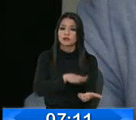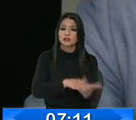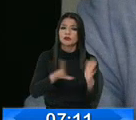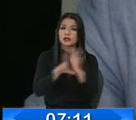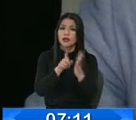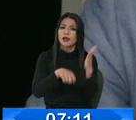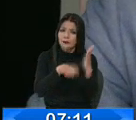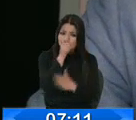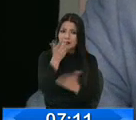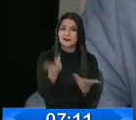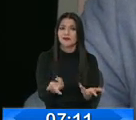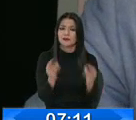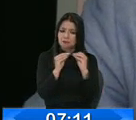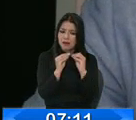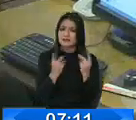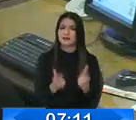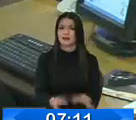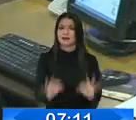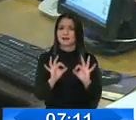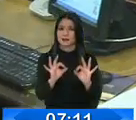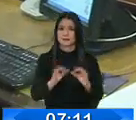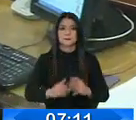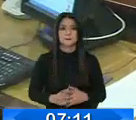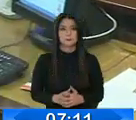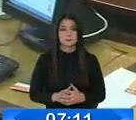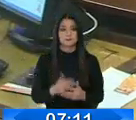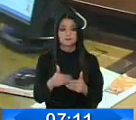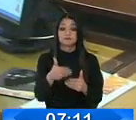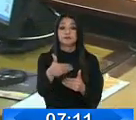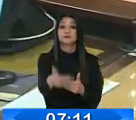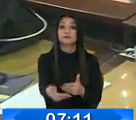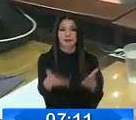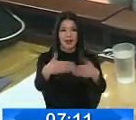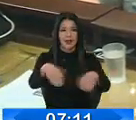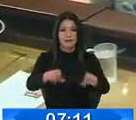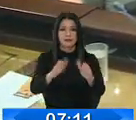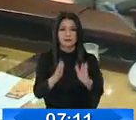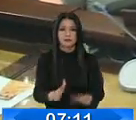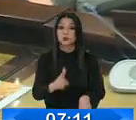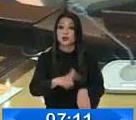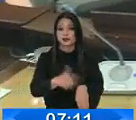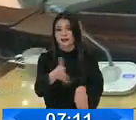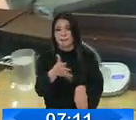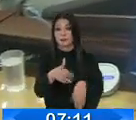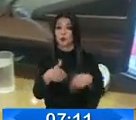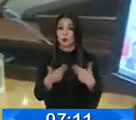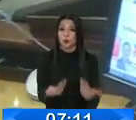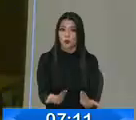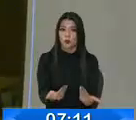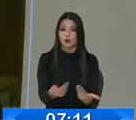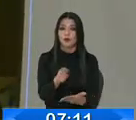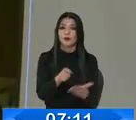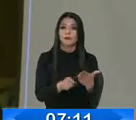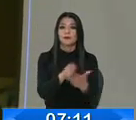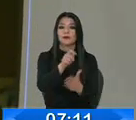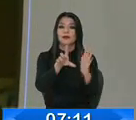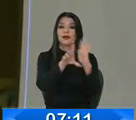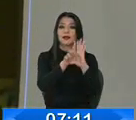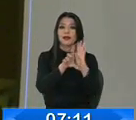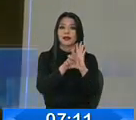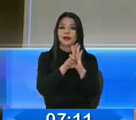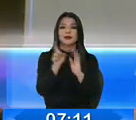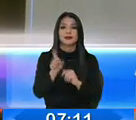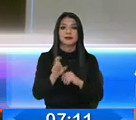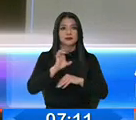ser construidos con mayor calidad. Y en lo que resta del periodo legislativo, quizá no haya tiempo ni condiciones para la aprobación de leyes que necesita